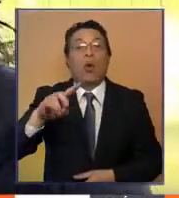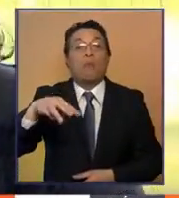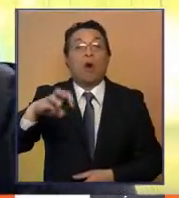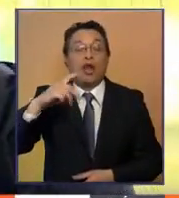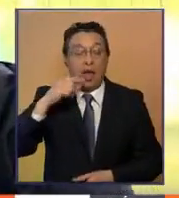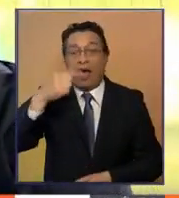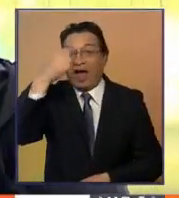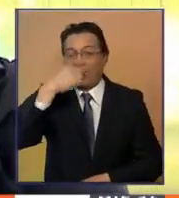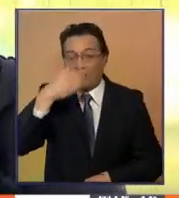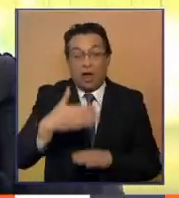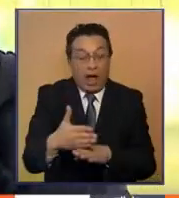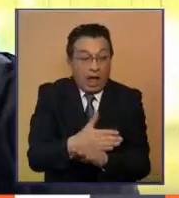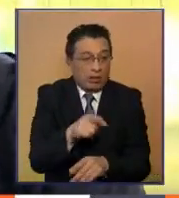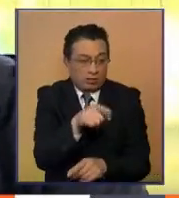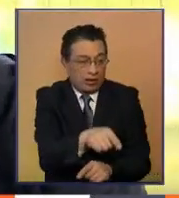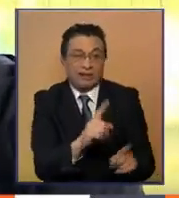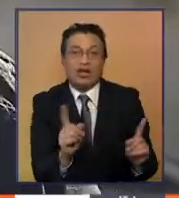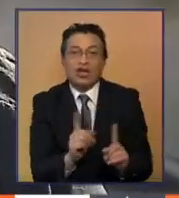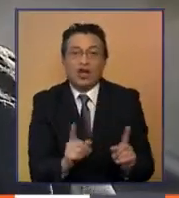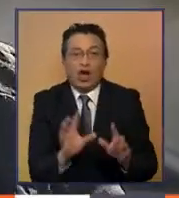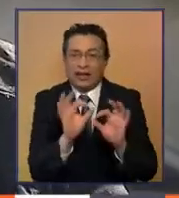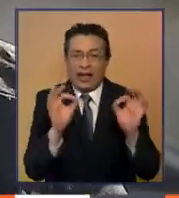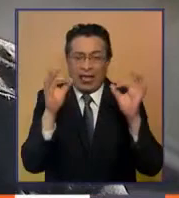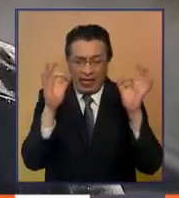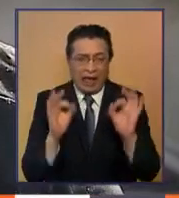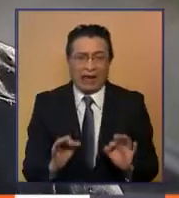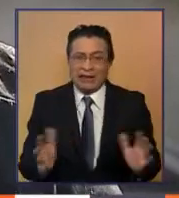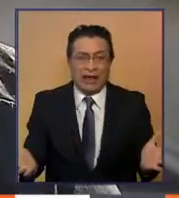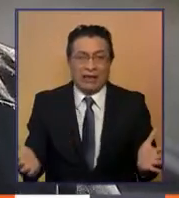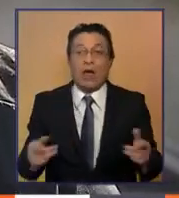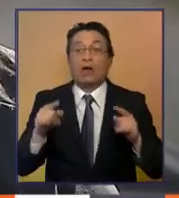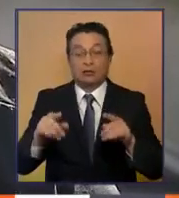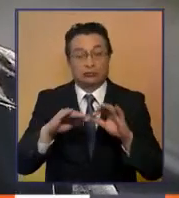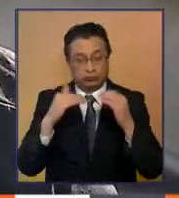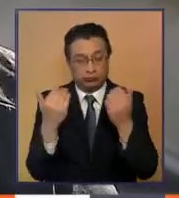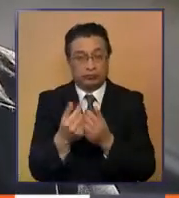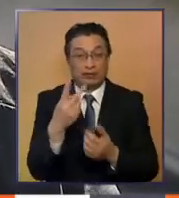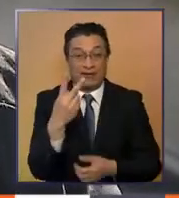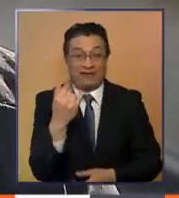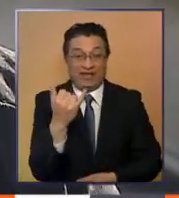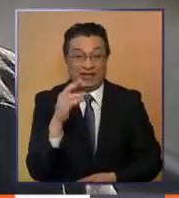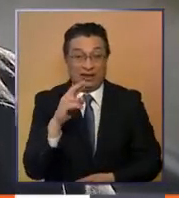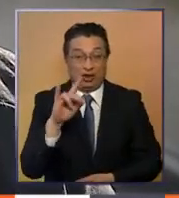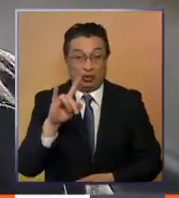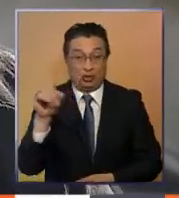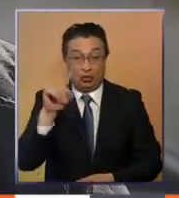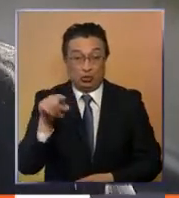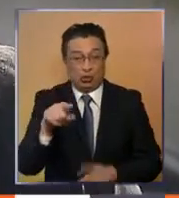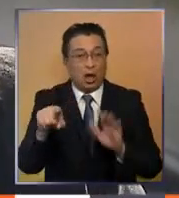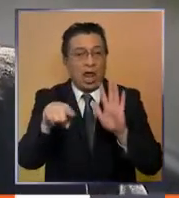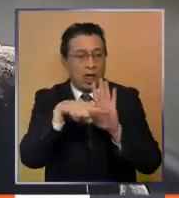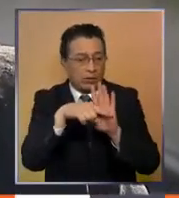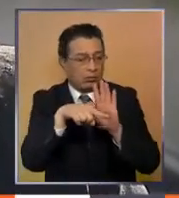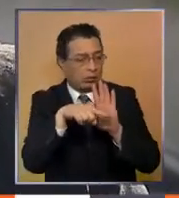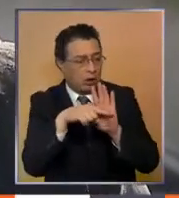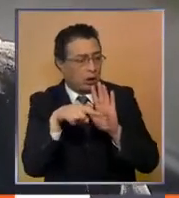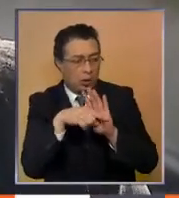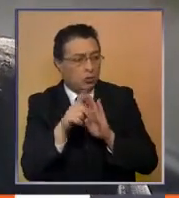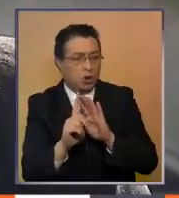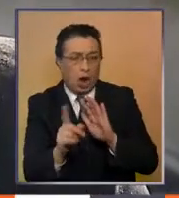anteriormente. En este caso no era el caso, no tiene ningún antecedente. Pero todos los resultados de los virus fueron negativos. Tuvo una